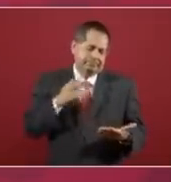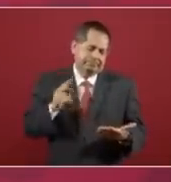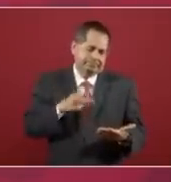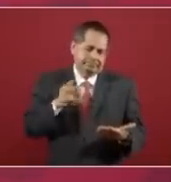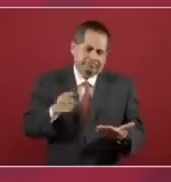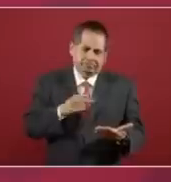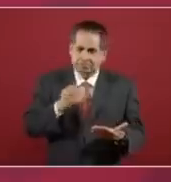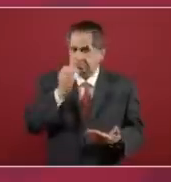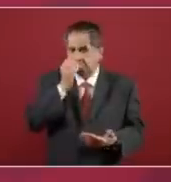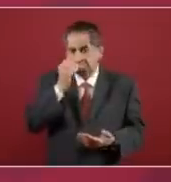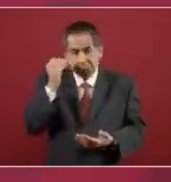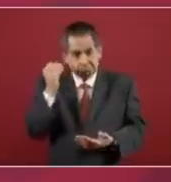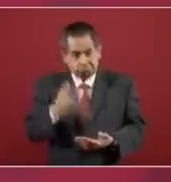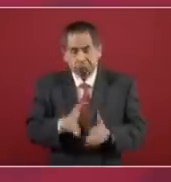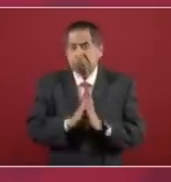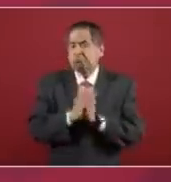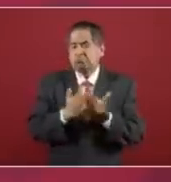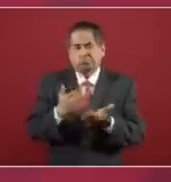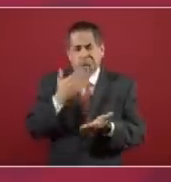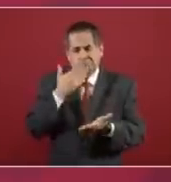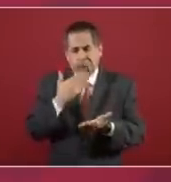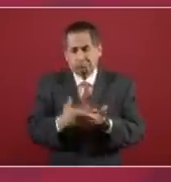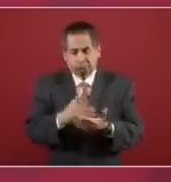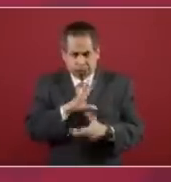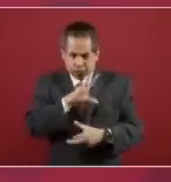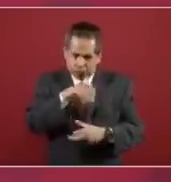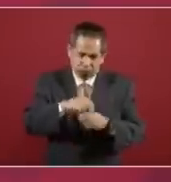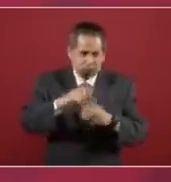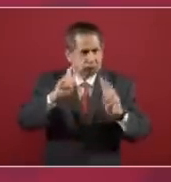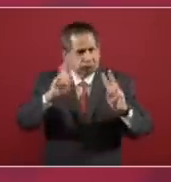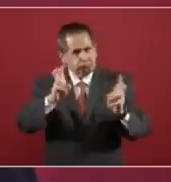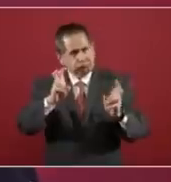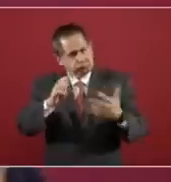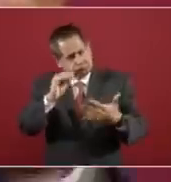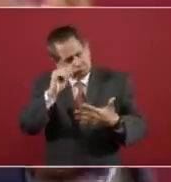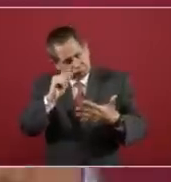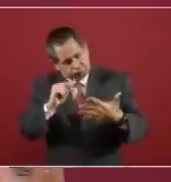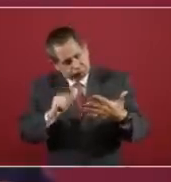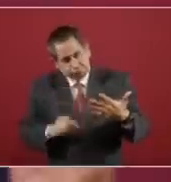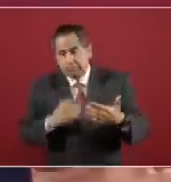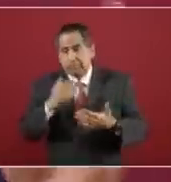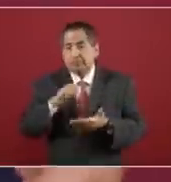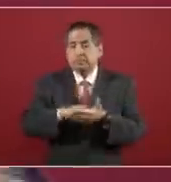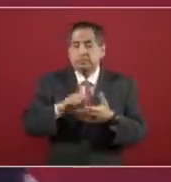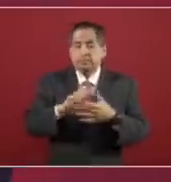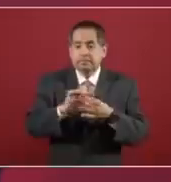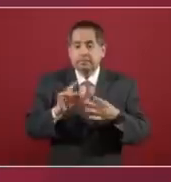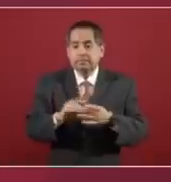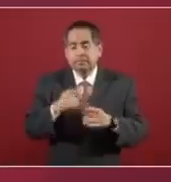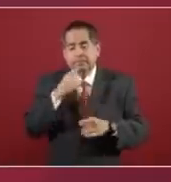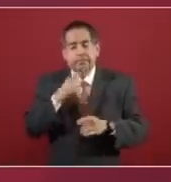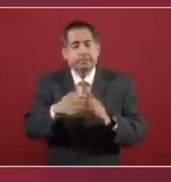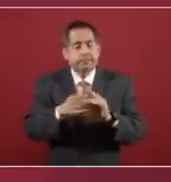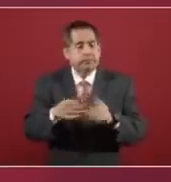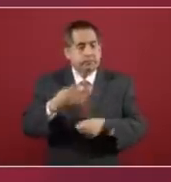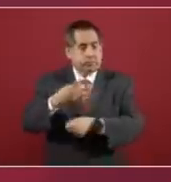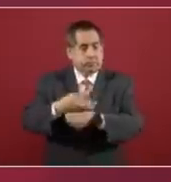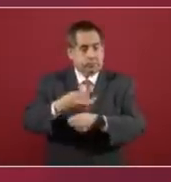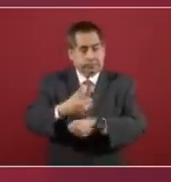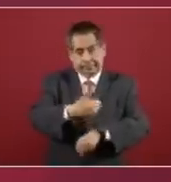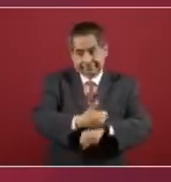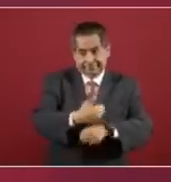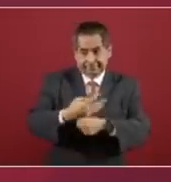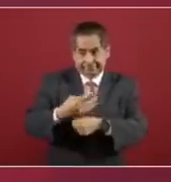y buen libro en contenido tratan por ejemplo en ese libro del cuarto año